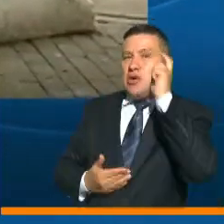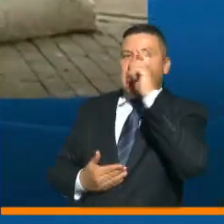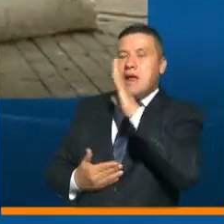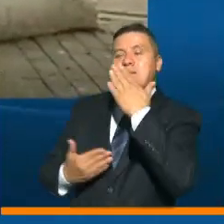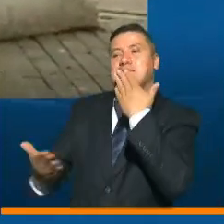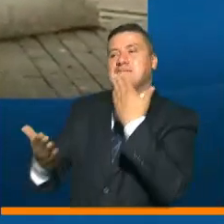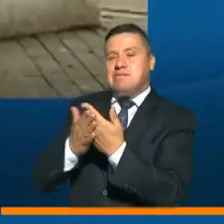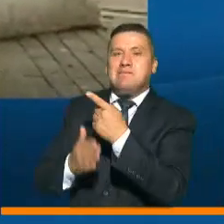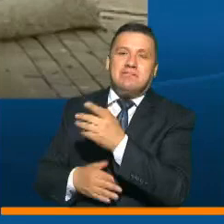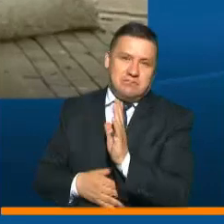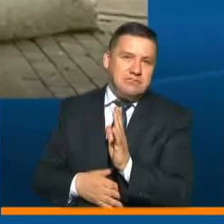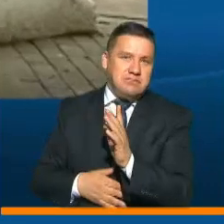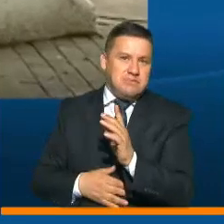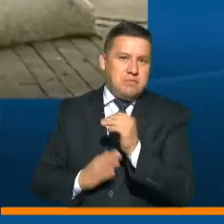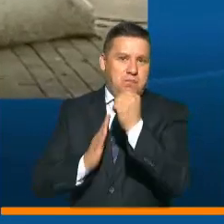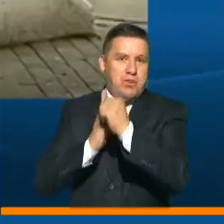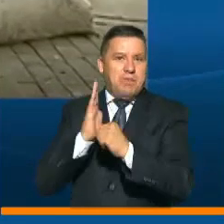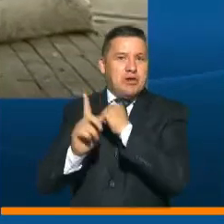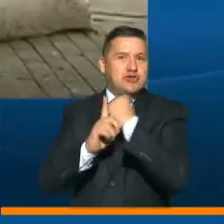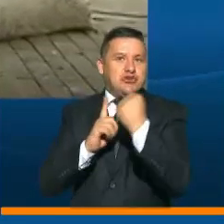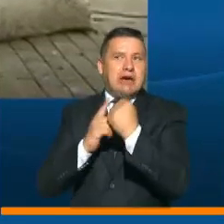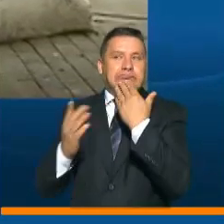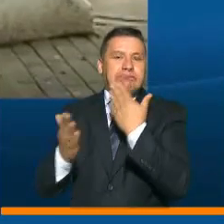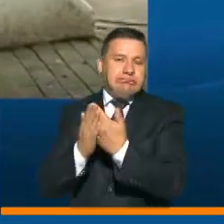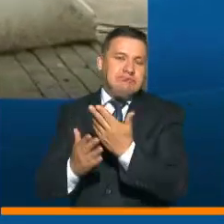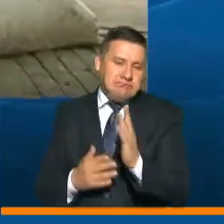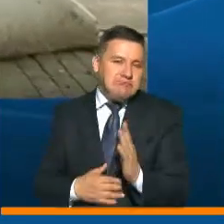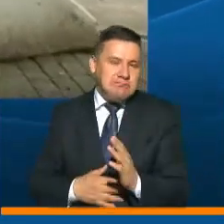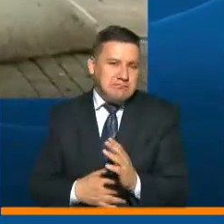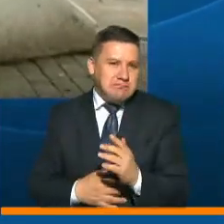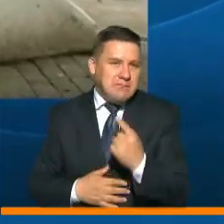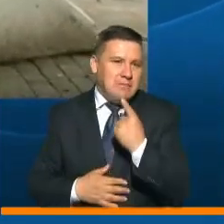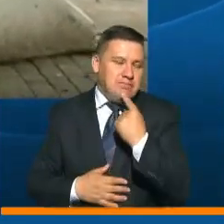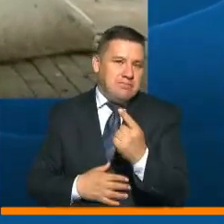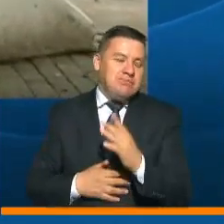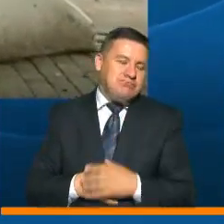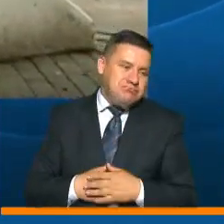gobierno nacional por este programa y sí sería